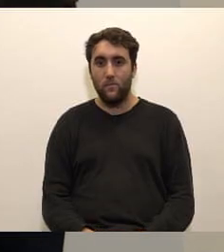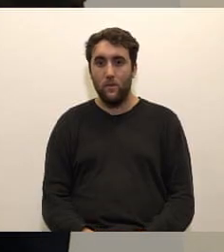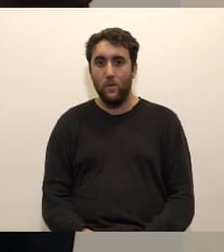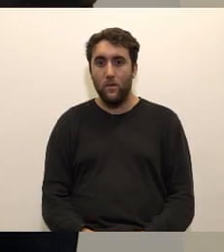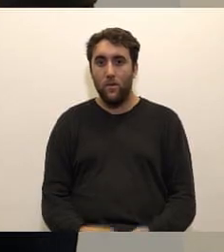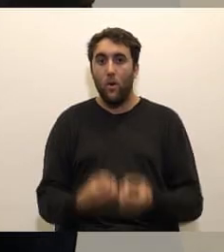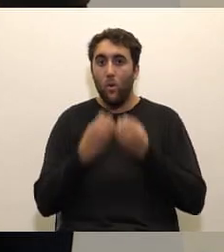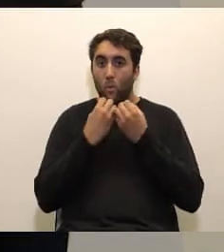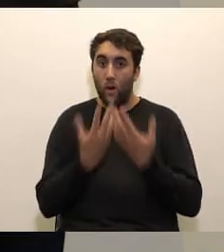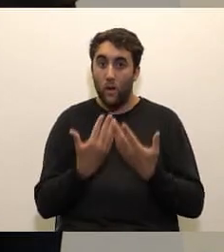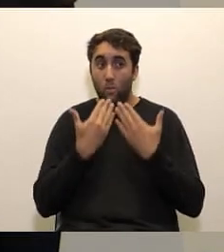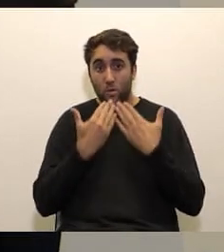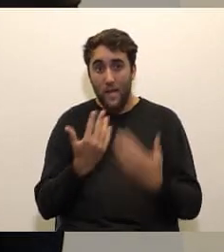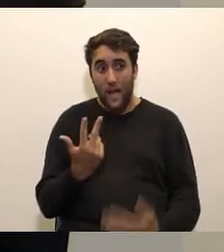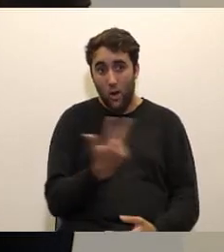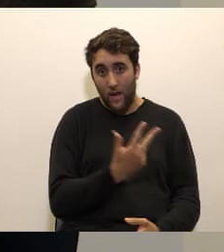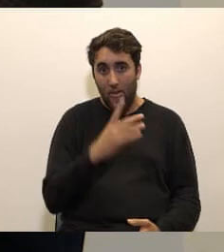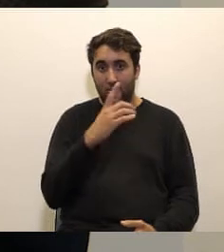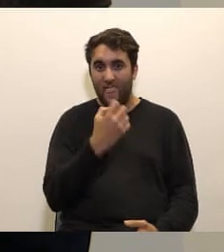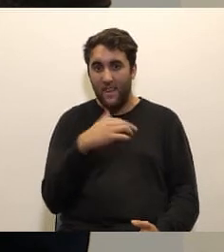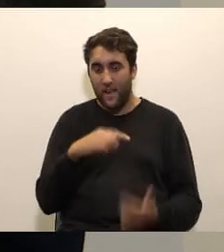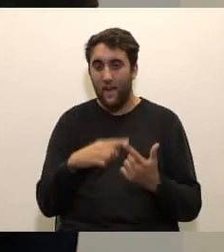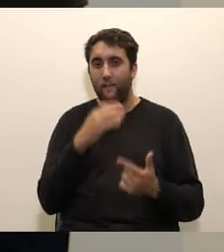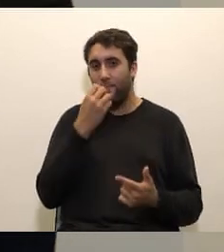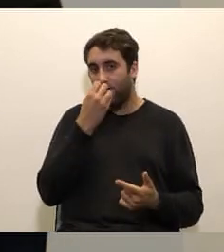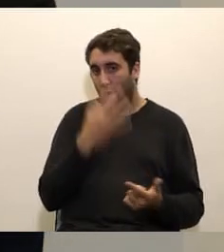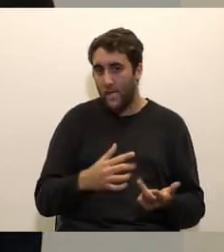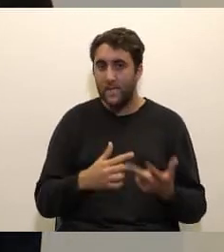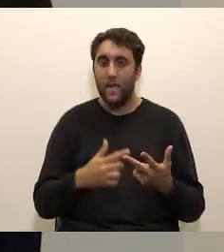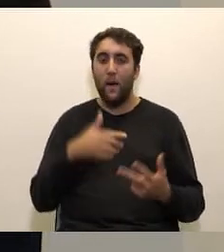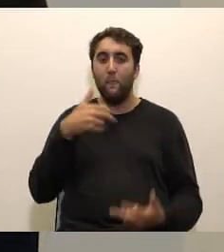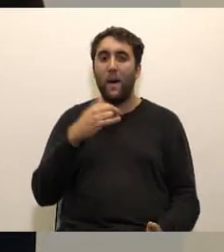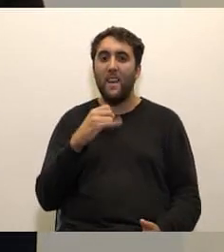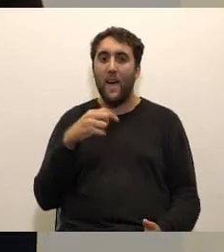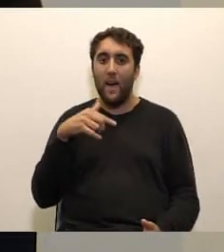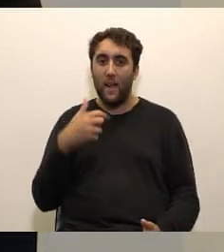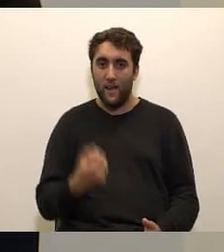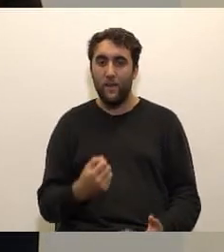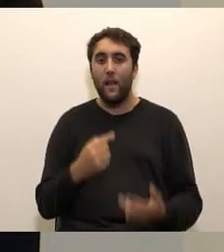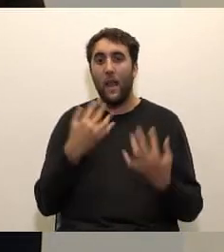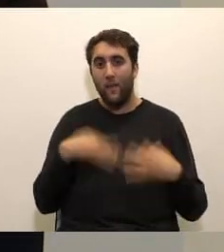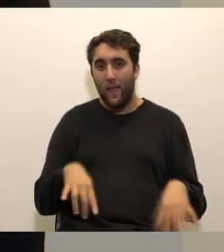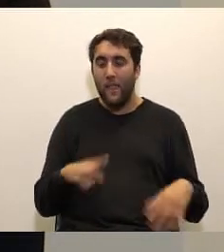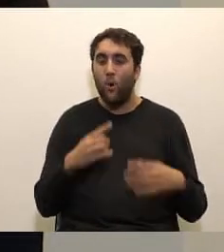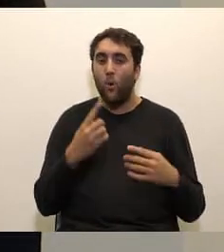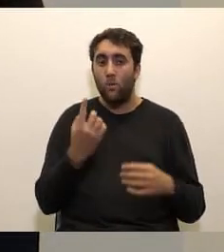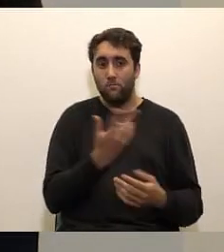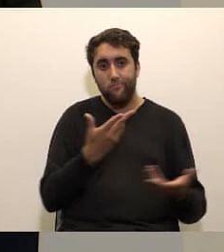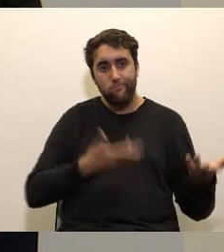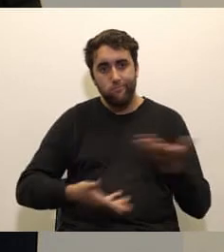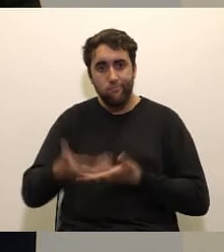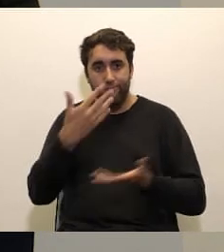Bueno, muchas gracias a los tres, a Daniela, a Florencia, a Mariana, por esta mesa. La verdad que fue un intercambio más